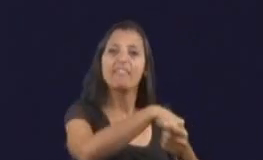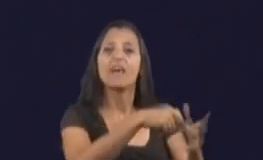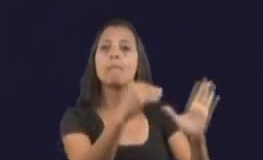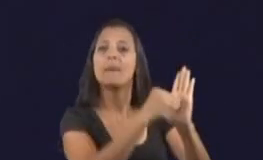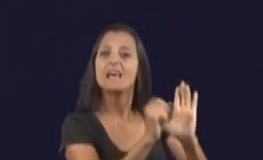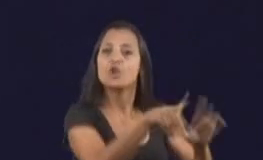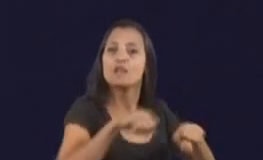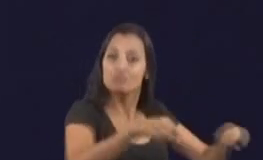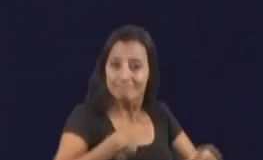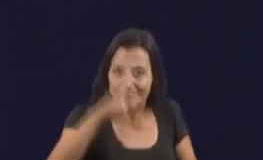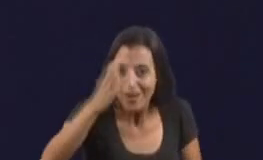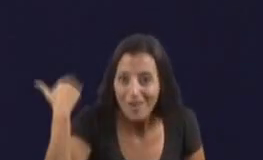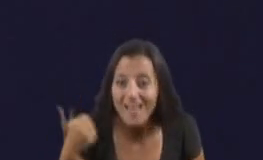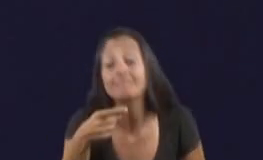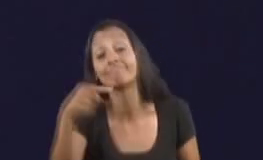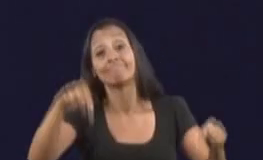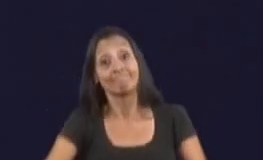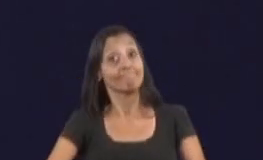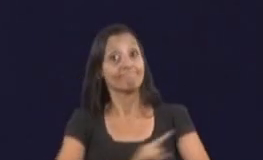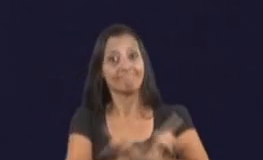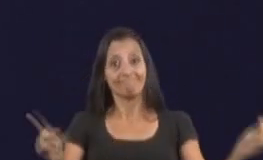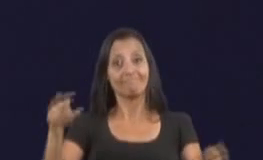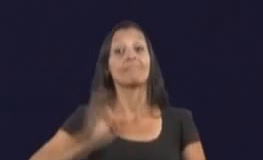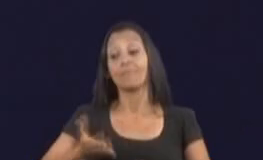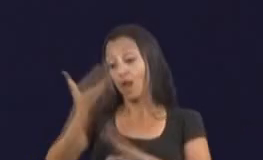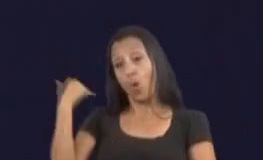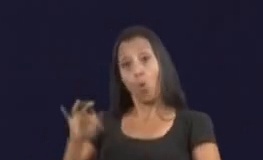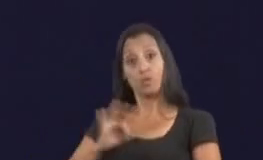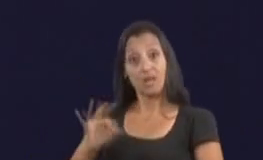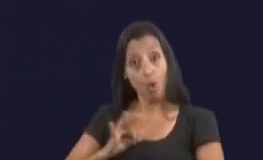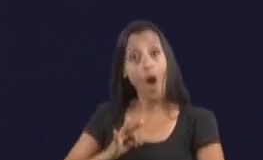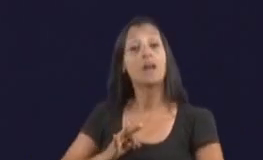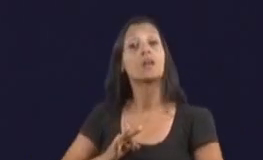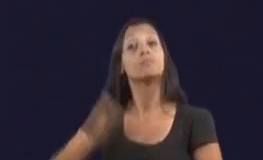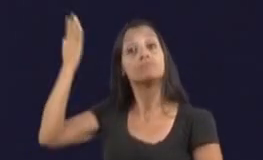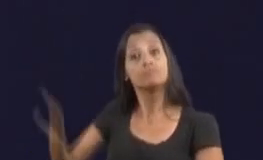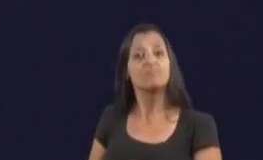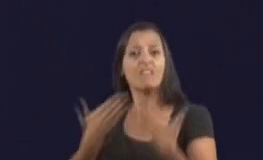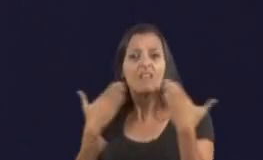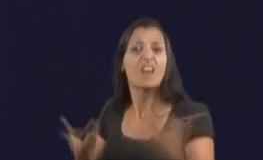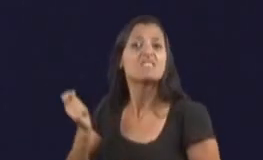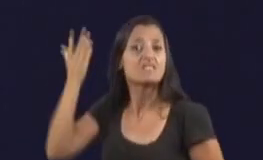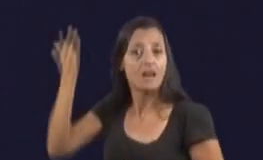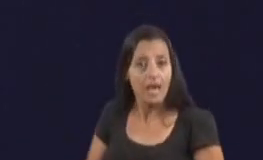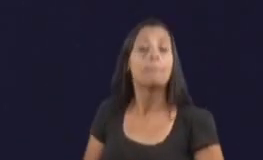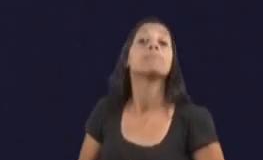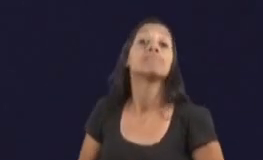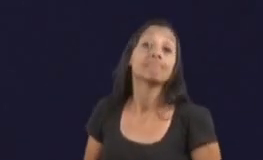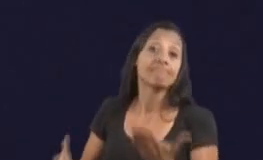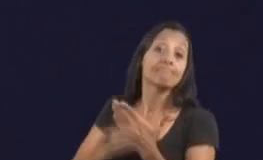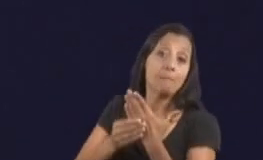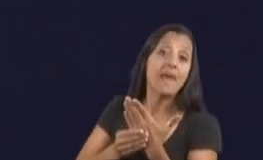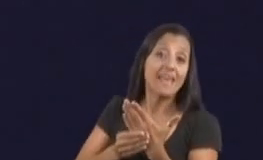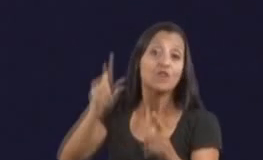Todo esto en el último año por orden del ministro de Economía, Sergio Massa.